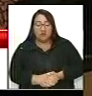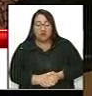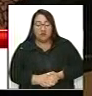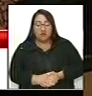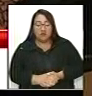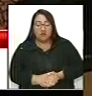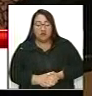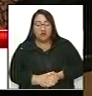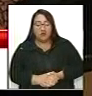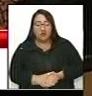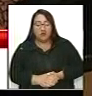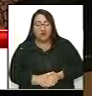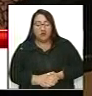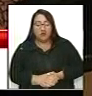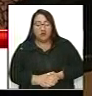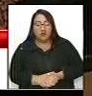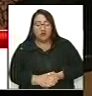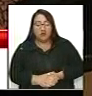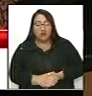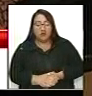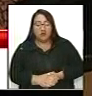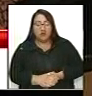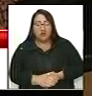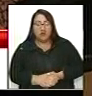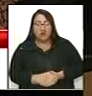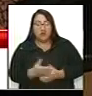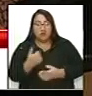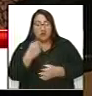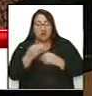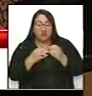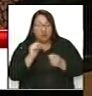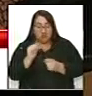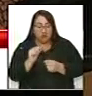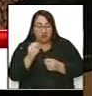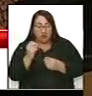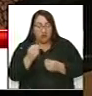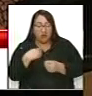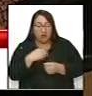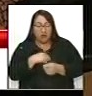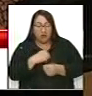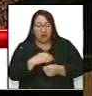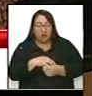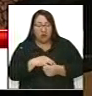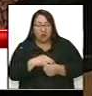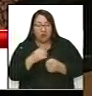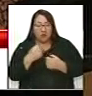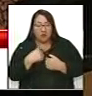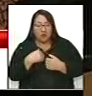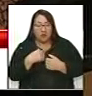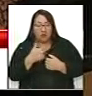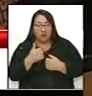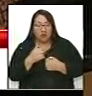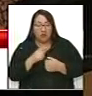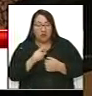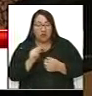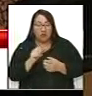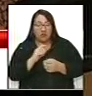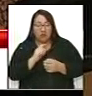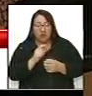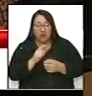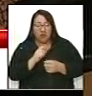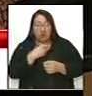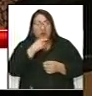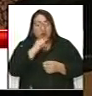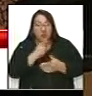Tenemos en este tema, y quisiera explicarlo un poquito, nosotros tenemos a una mujer